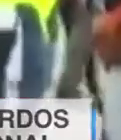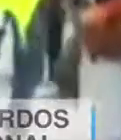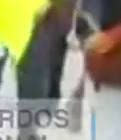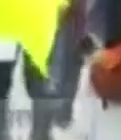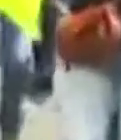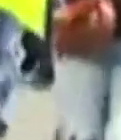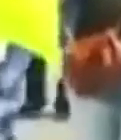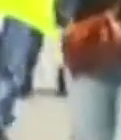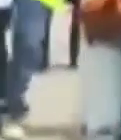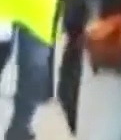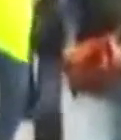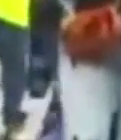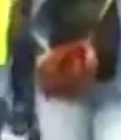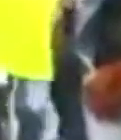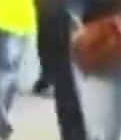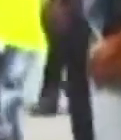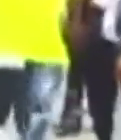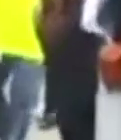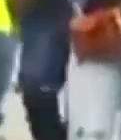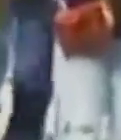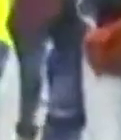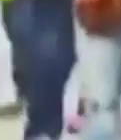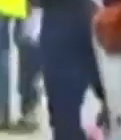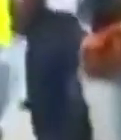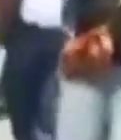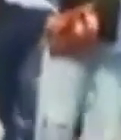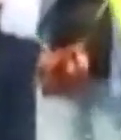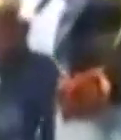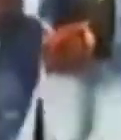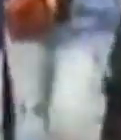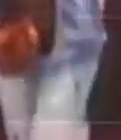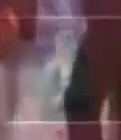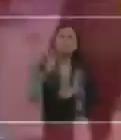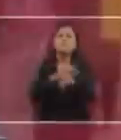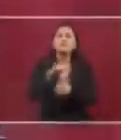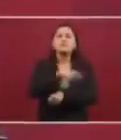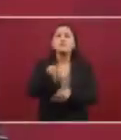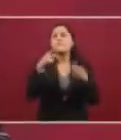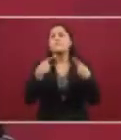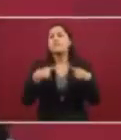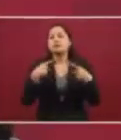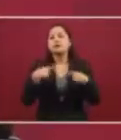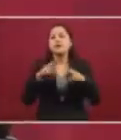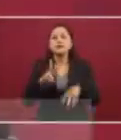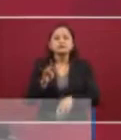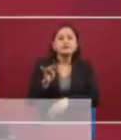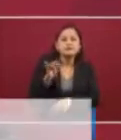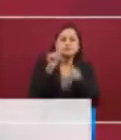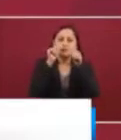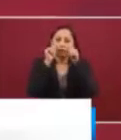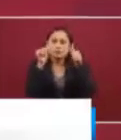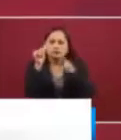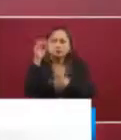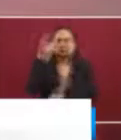federales inconformes por la desaparición de la corporación tras la creación de la guardia nacional ya se resolvió el